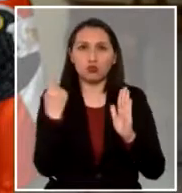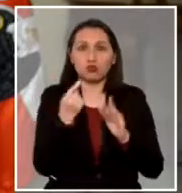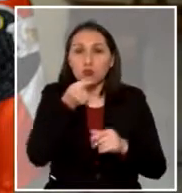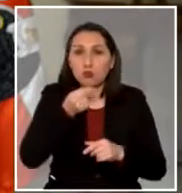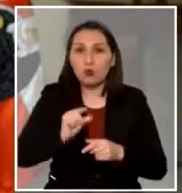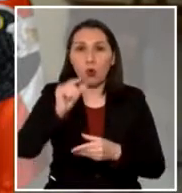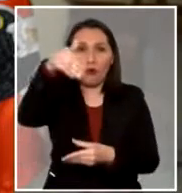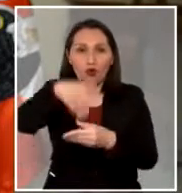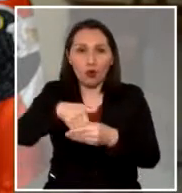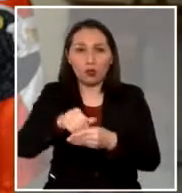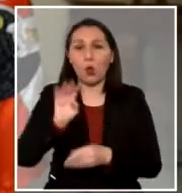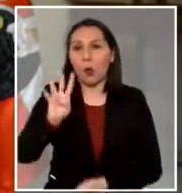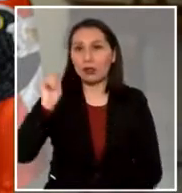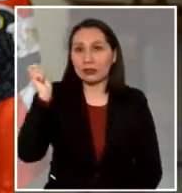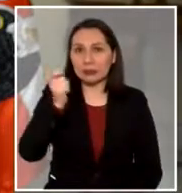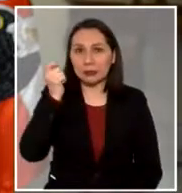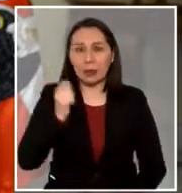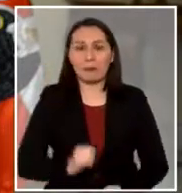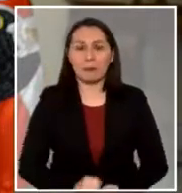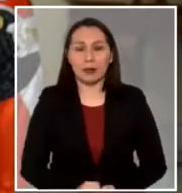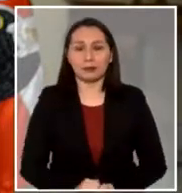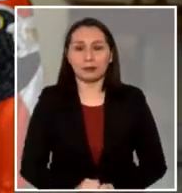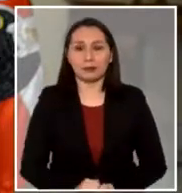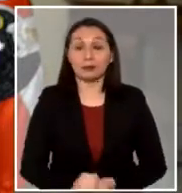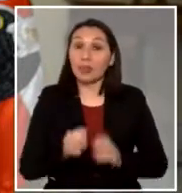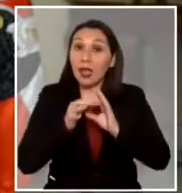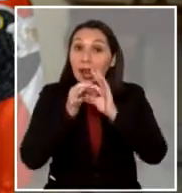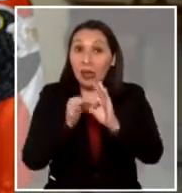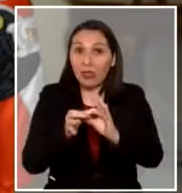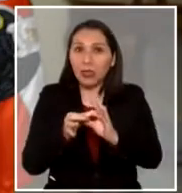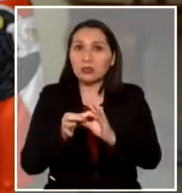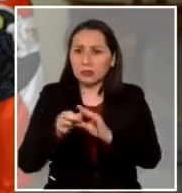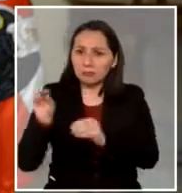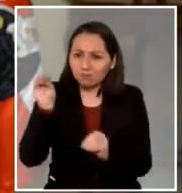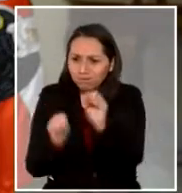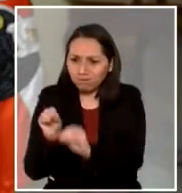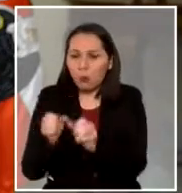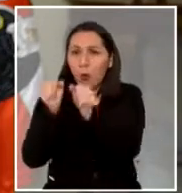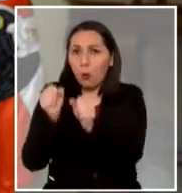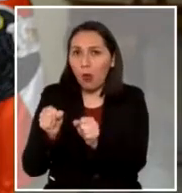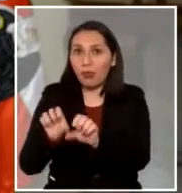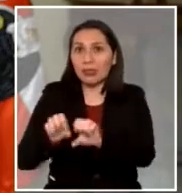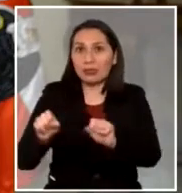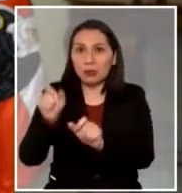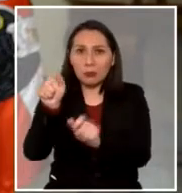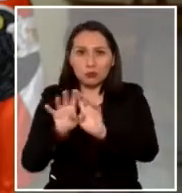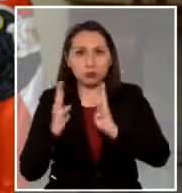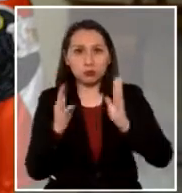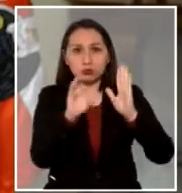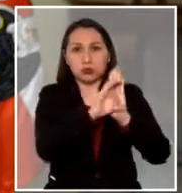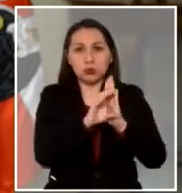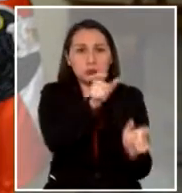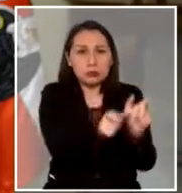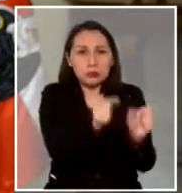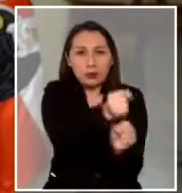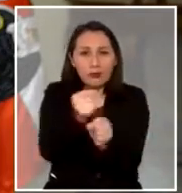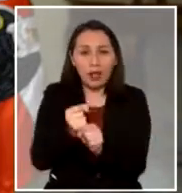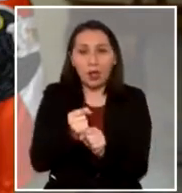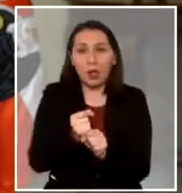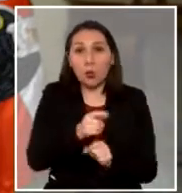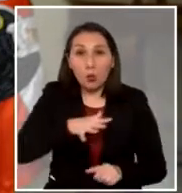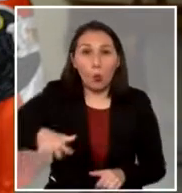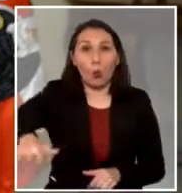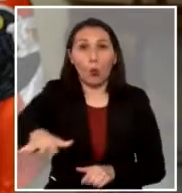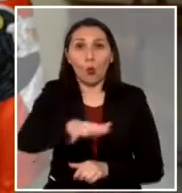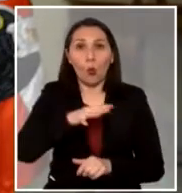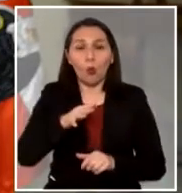plebiscito el próximo 4 de septiembre agradezco a quienes lo han hecho posible convencionales trabajadores y todos quienes